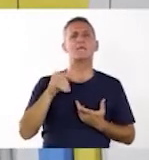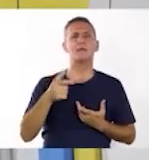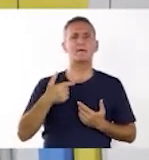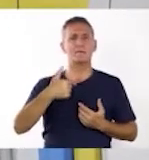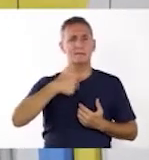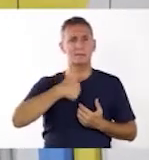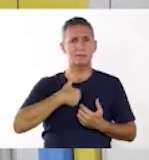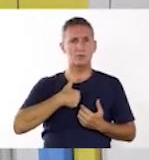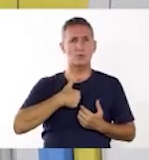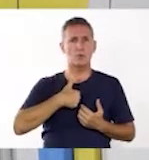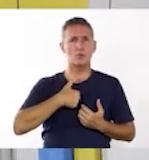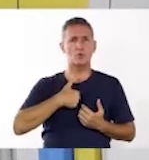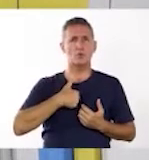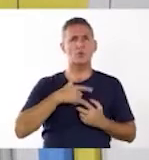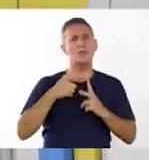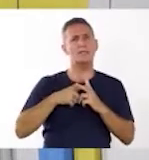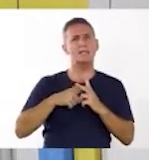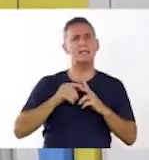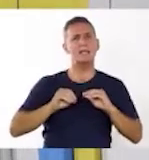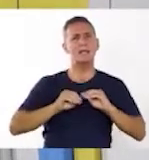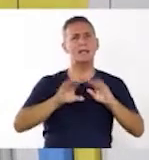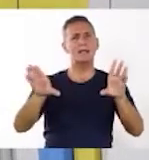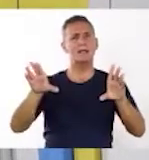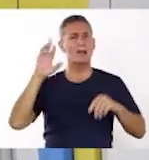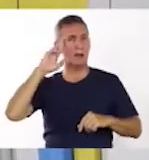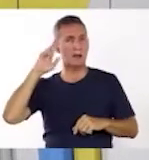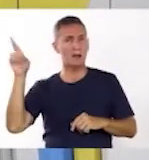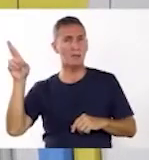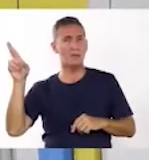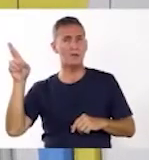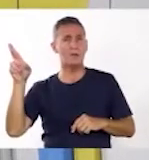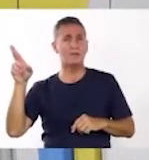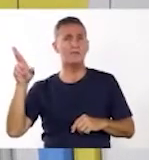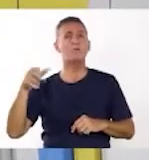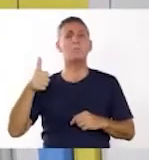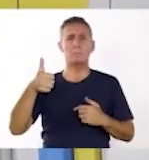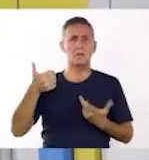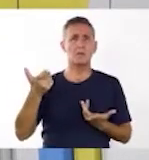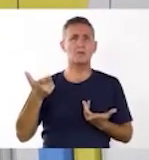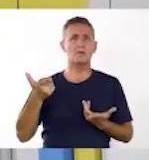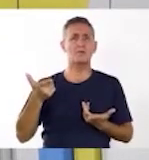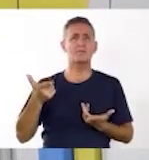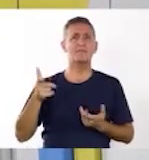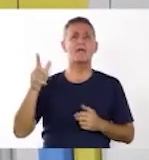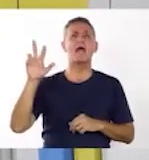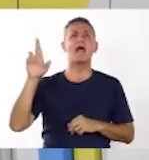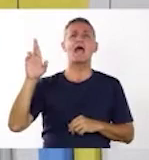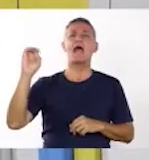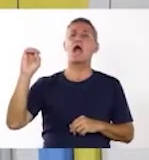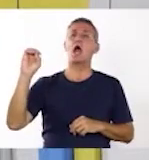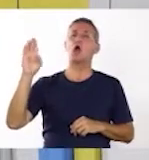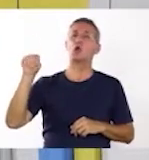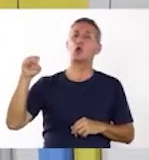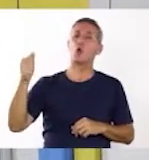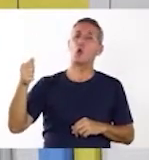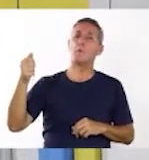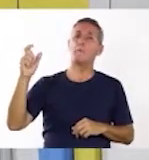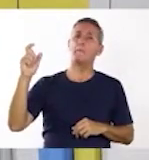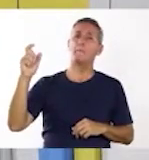recuerdan que hablaba de ese yo y de esa naturaleza? ¿Se recuerdan? Ah, muy bien.